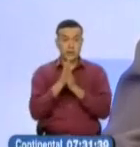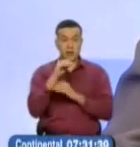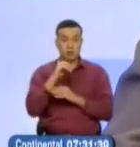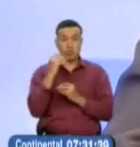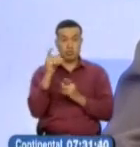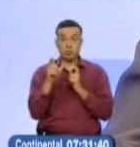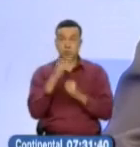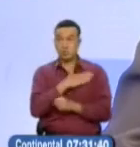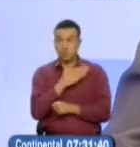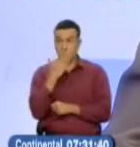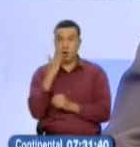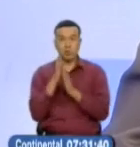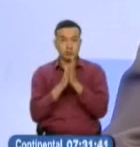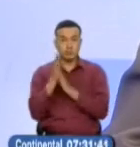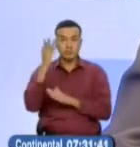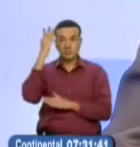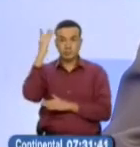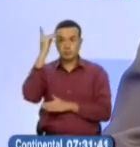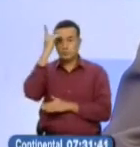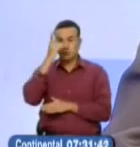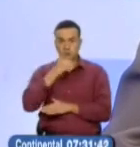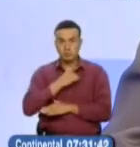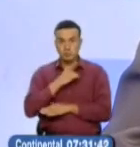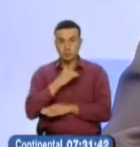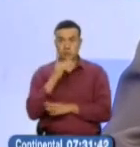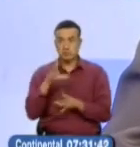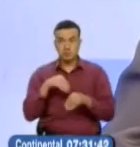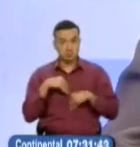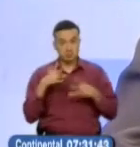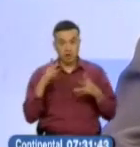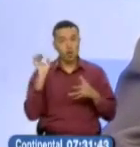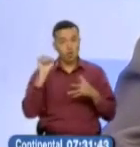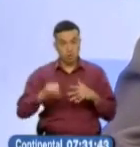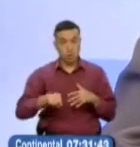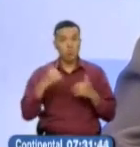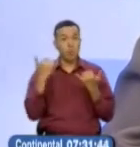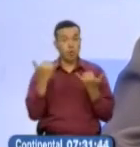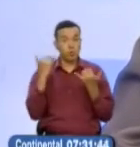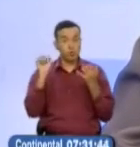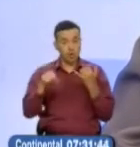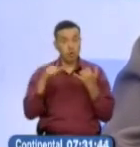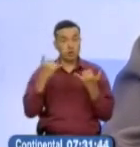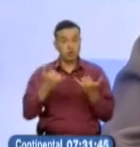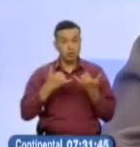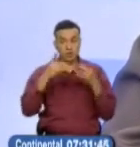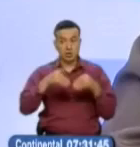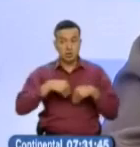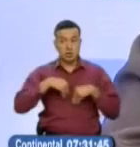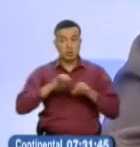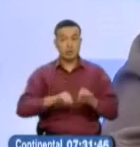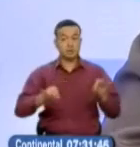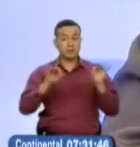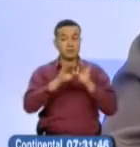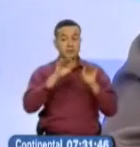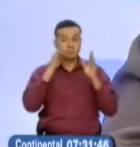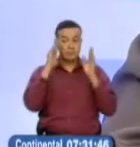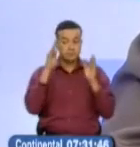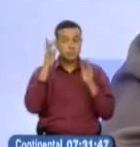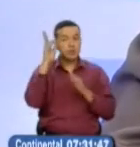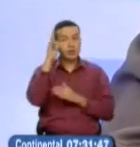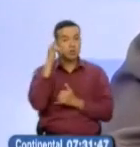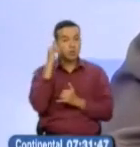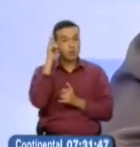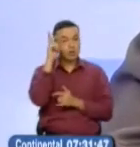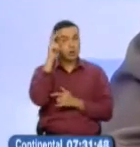puede tomar medidas que en el pasado no han sido necesariamente aceptadas no y en particular con el sector empresarial yo creo